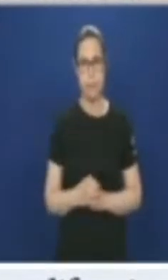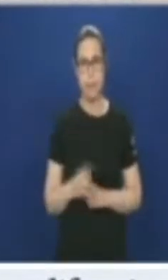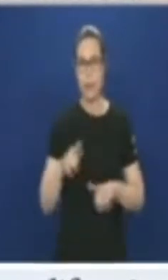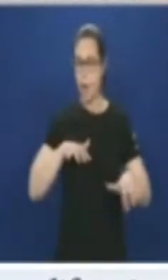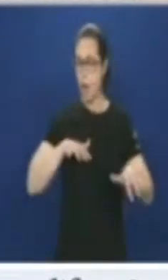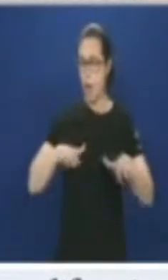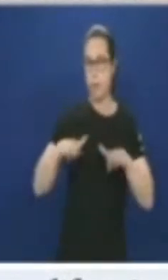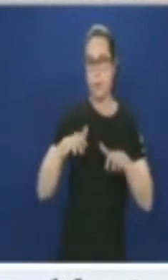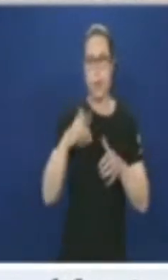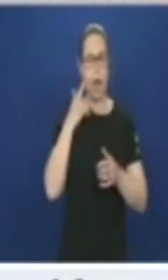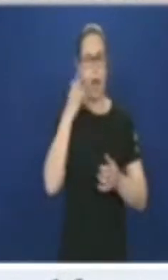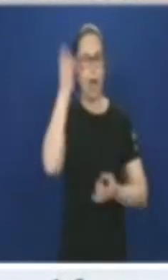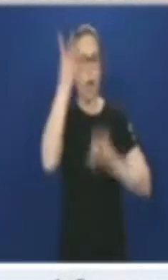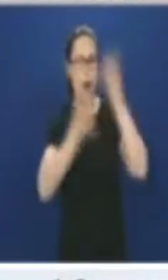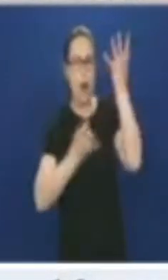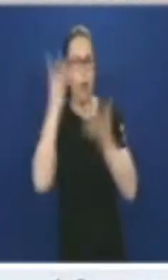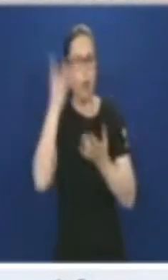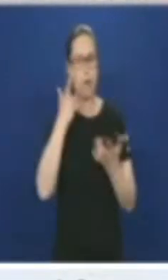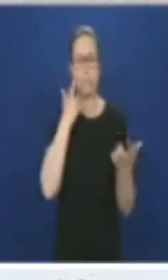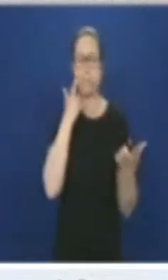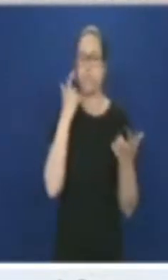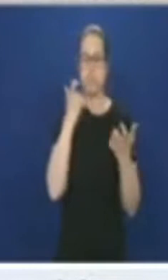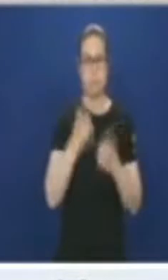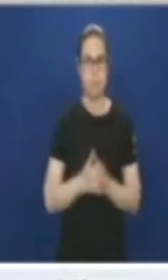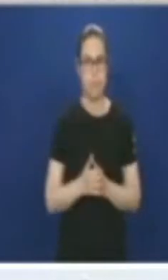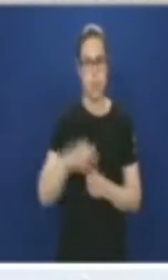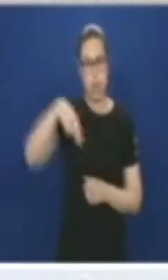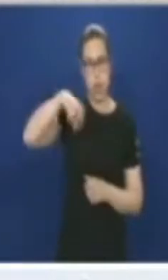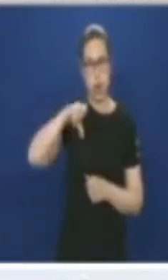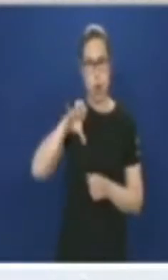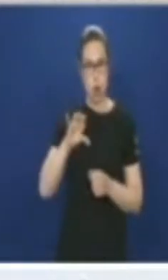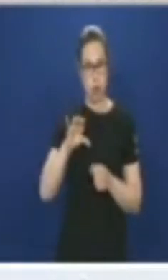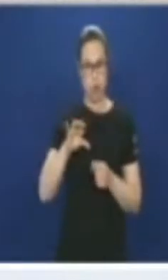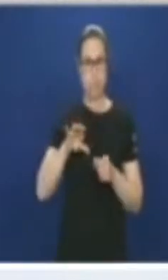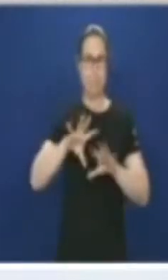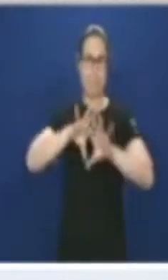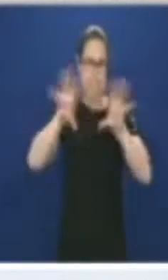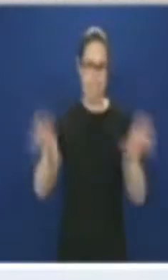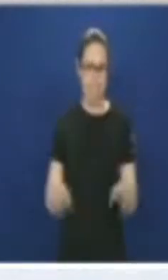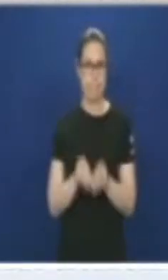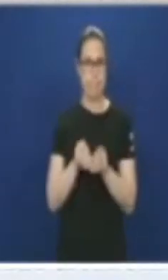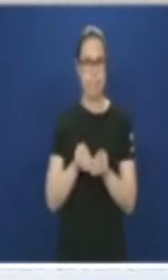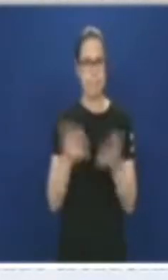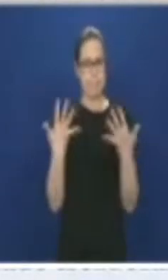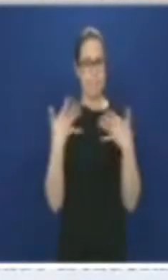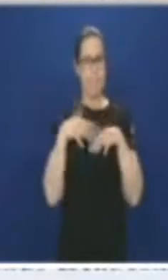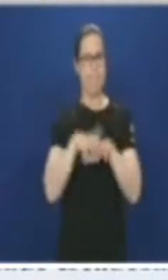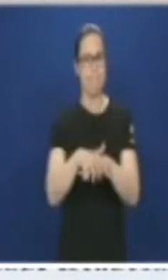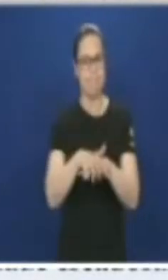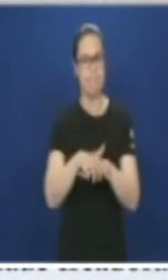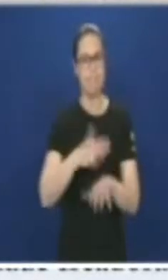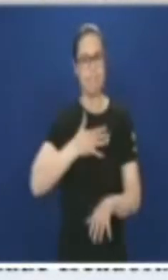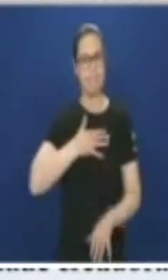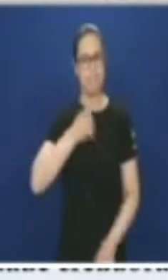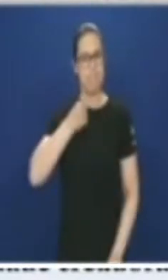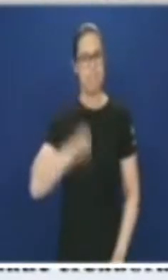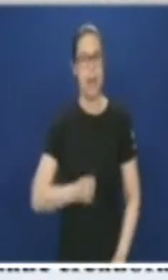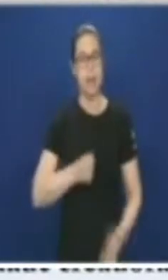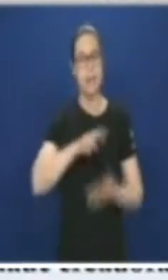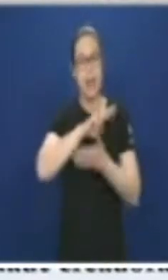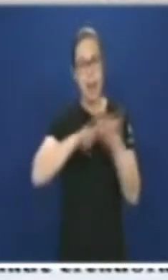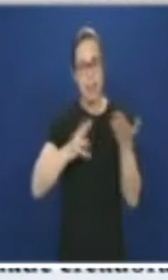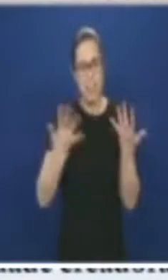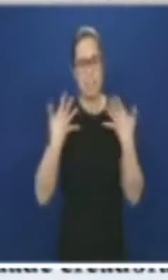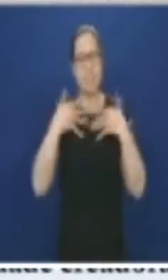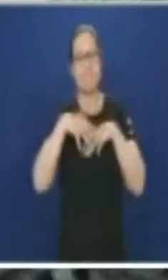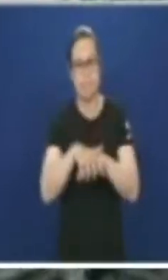actividade creadora. Nos ven a recoller todos eses esforzos de integración da patria galega no seu xa rico polimorfismo.